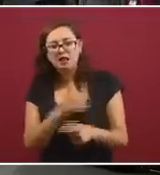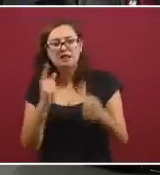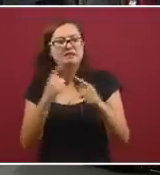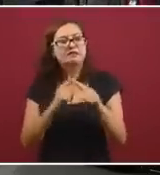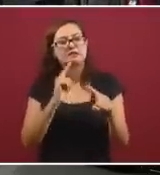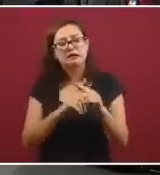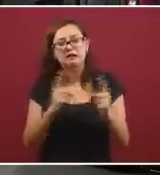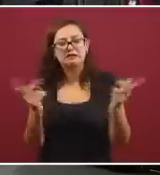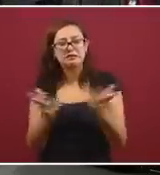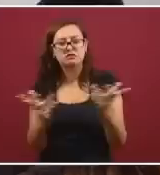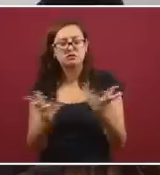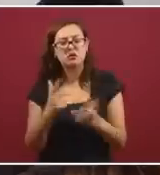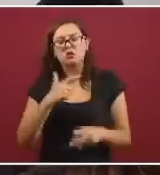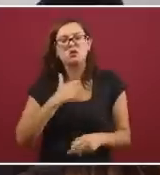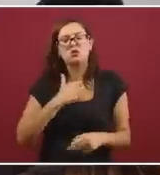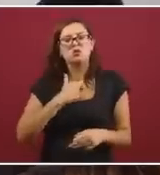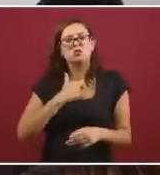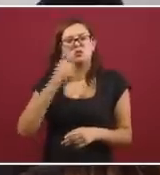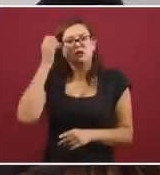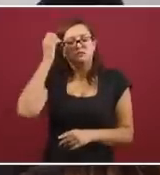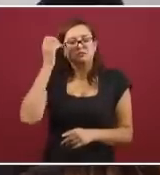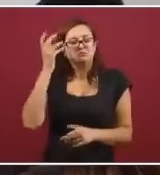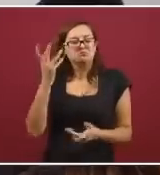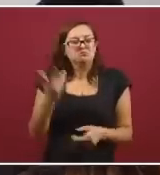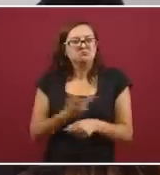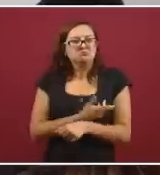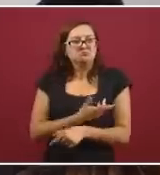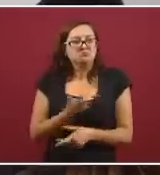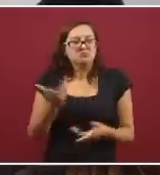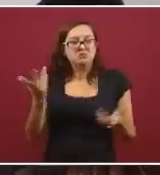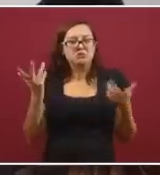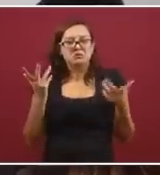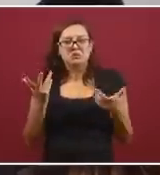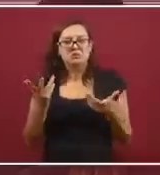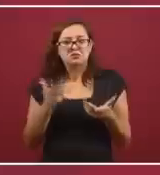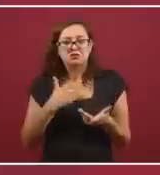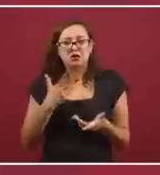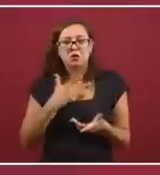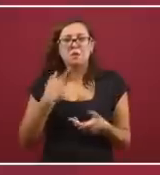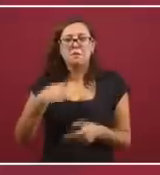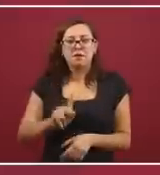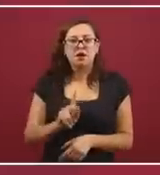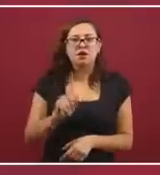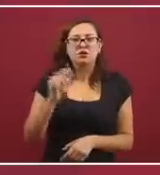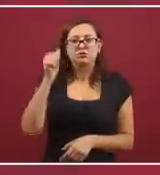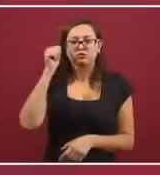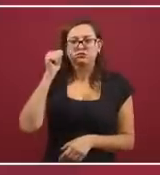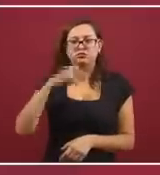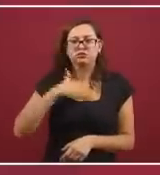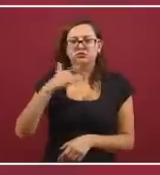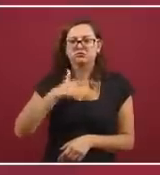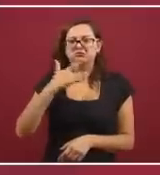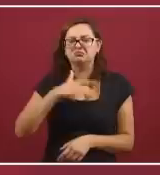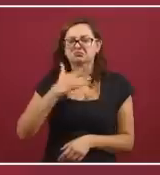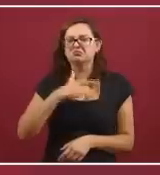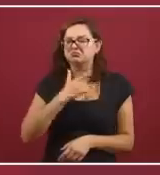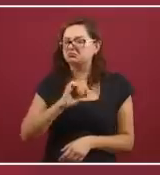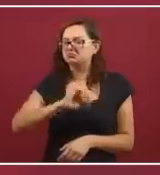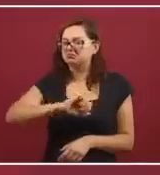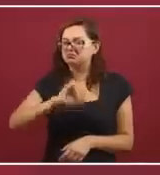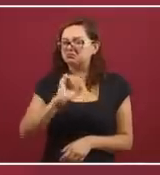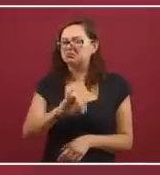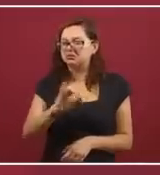hizo pero sí consideró que así se